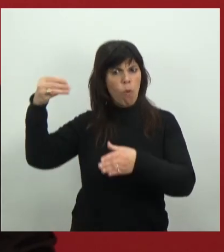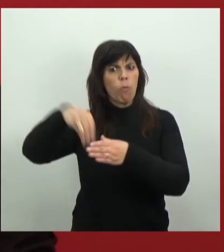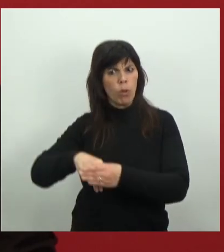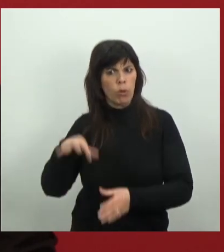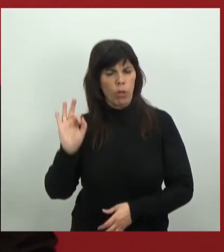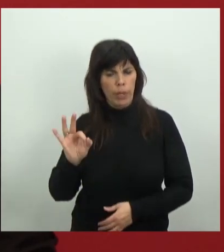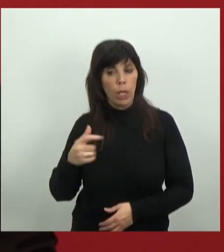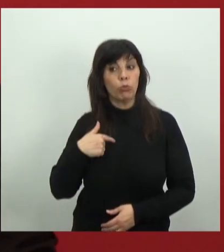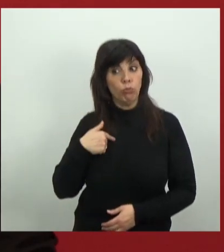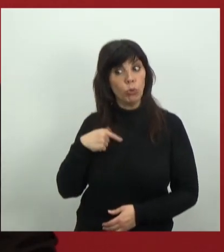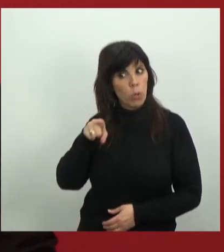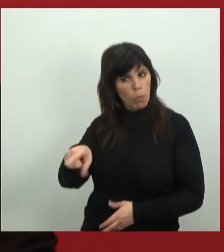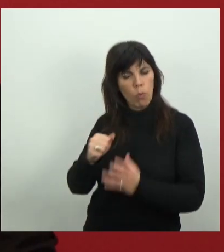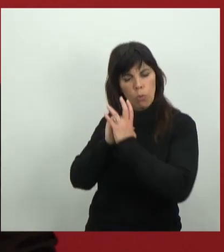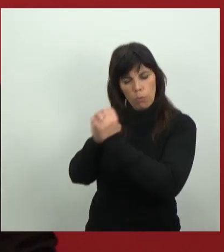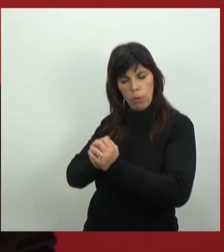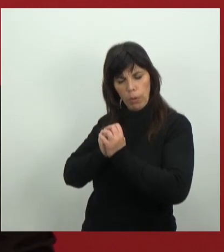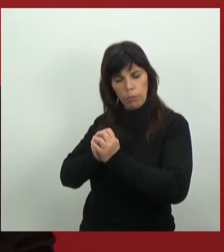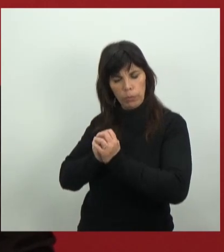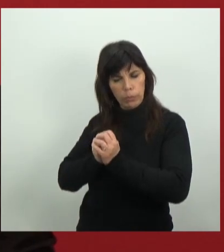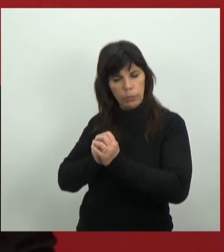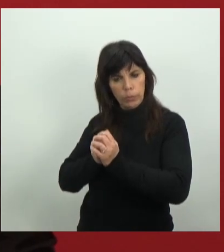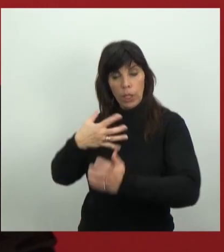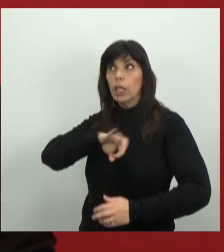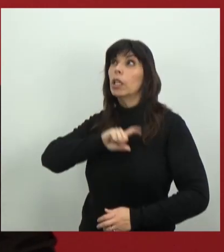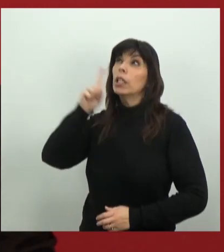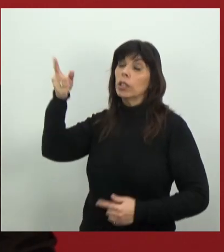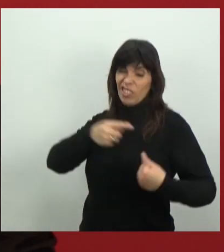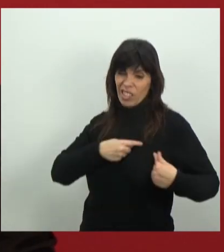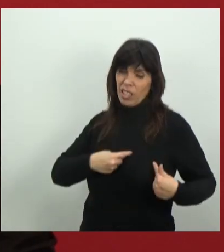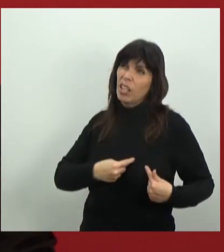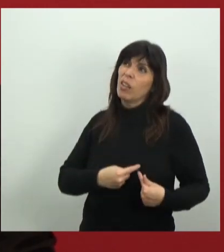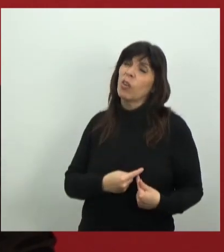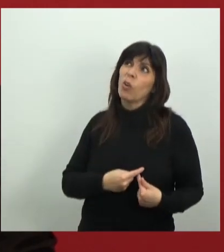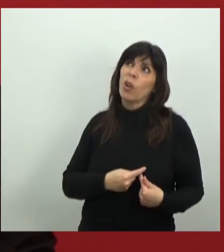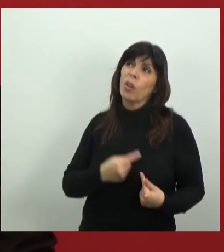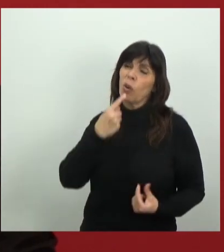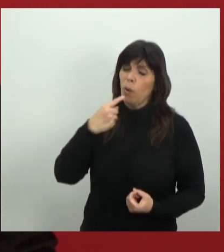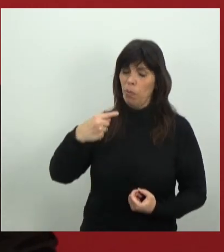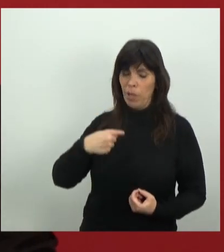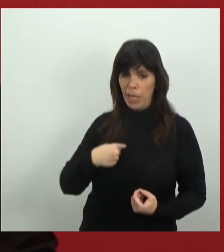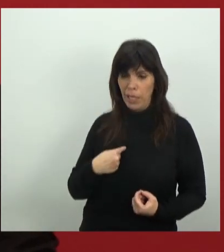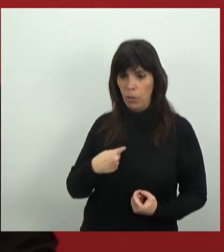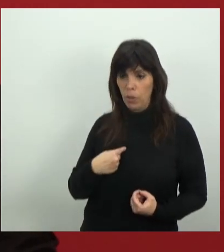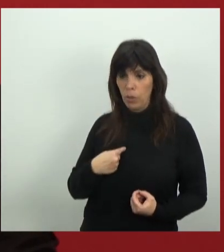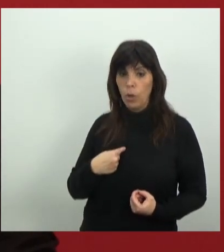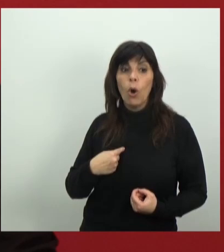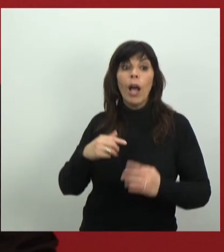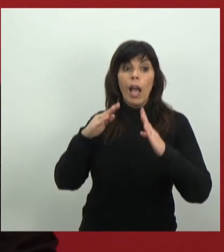Oré por esa persona y el Señor puso en mi corazón que tenía que orar más en casa por esa